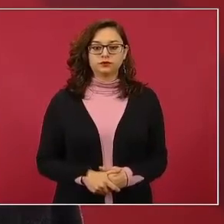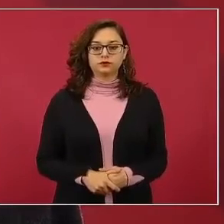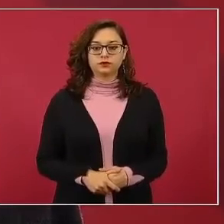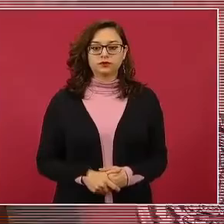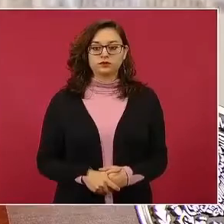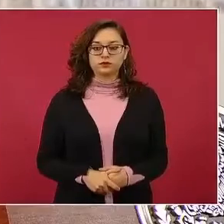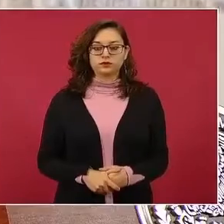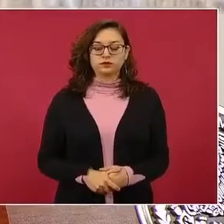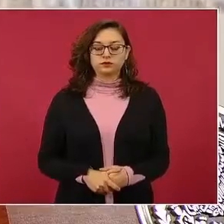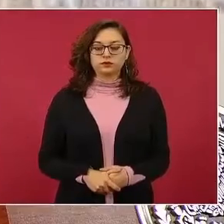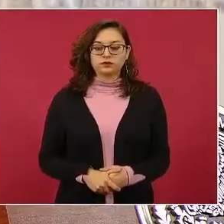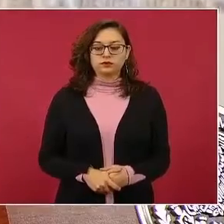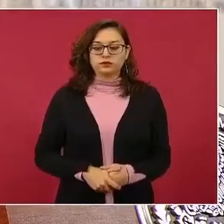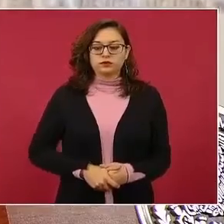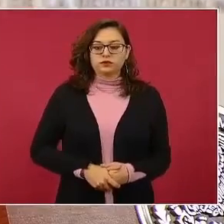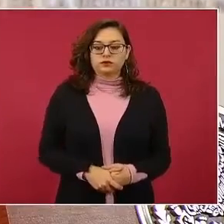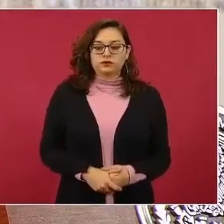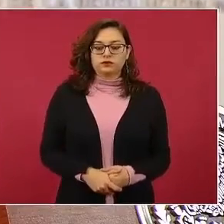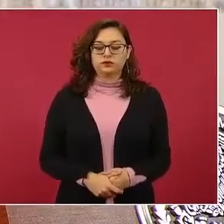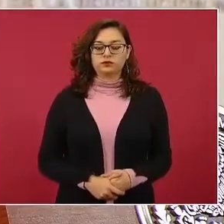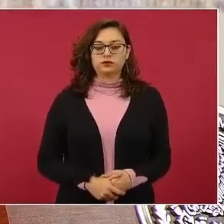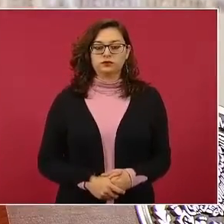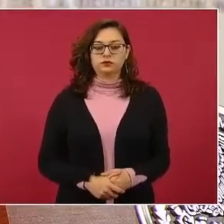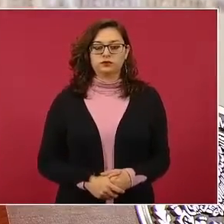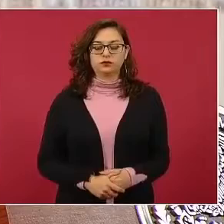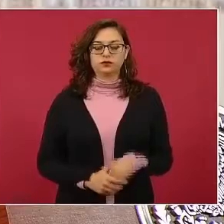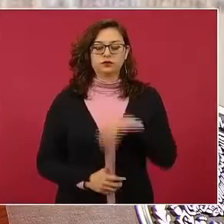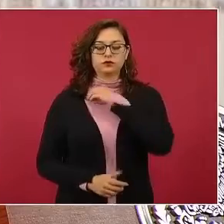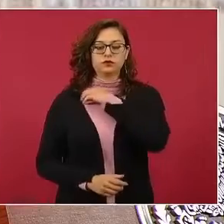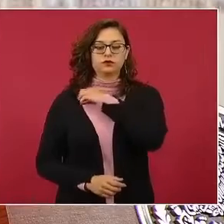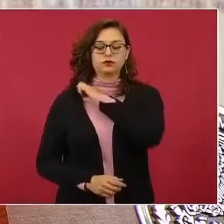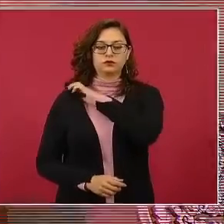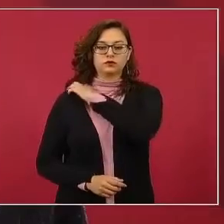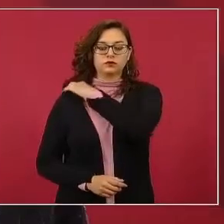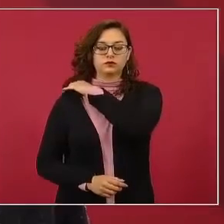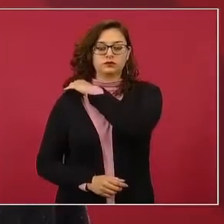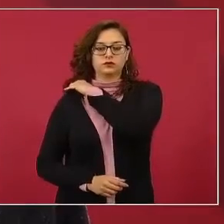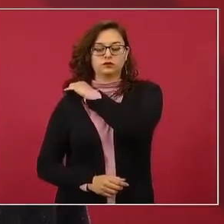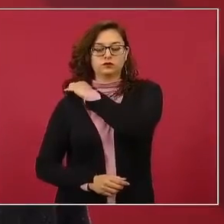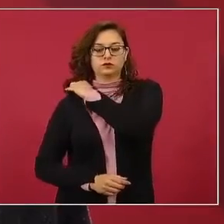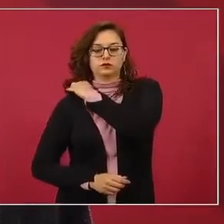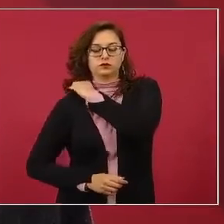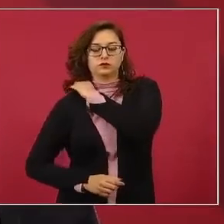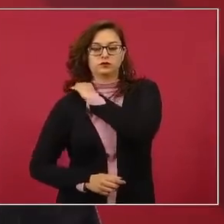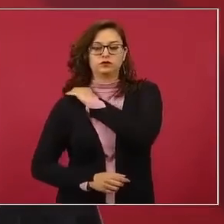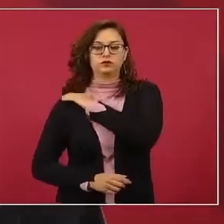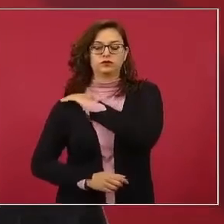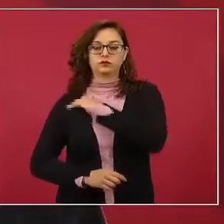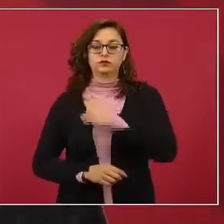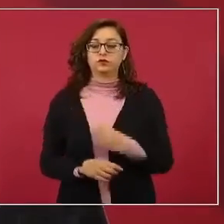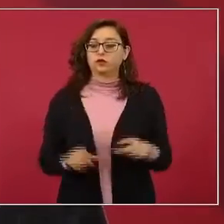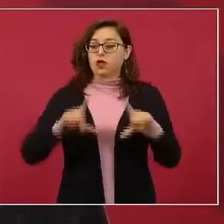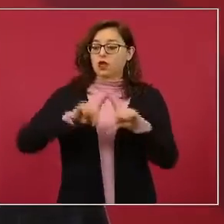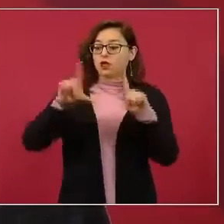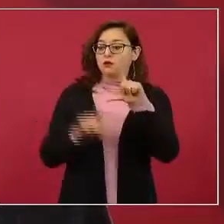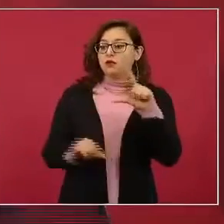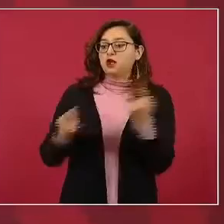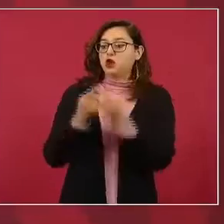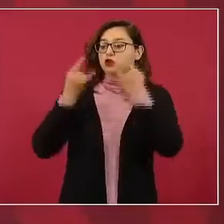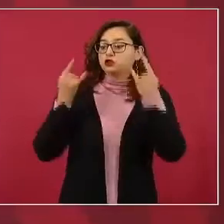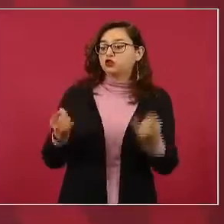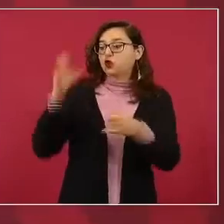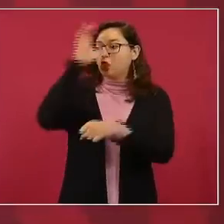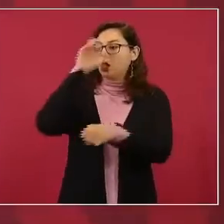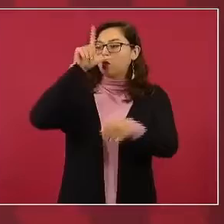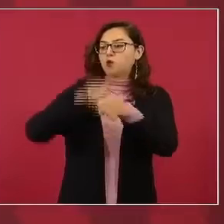Ya no vamos a sentirnos orgullosos de la grandeza cultural de